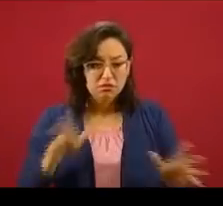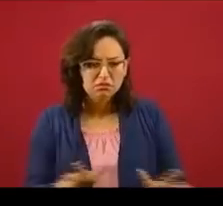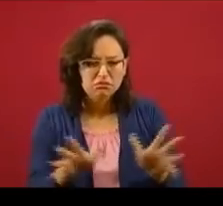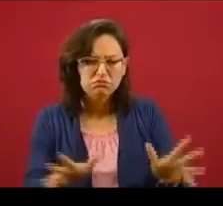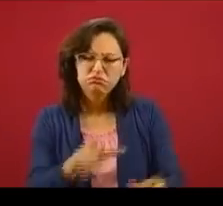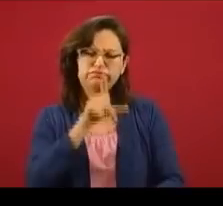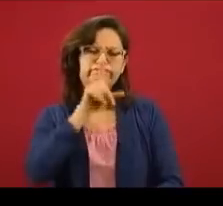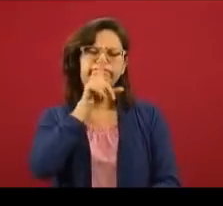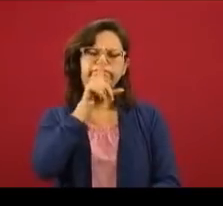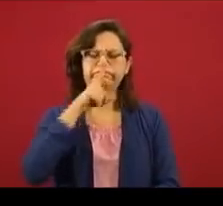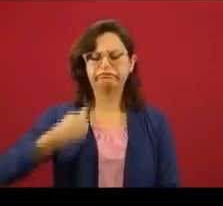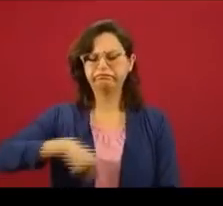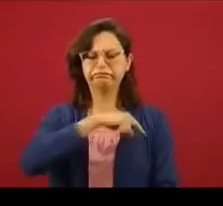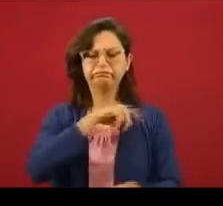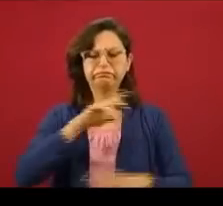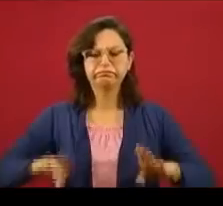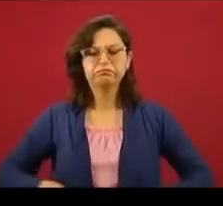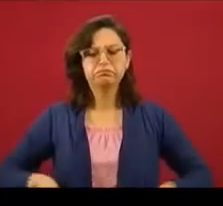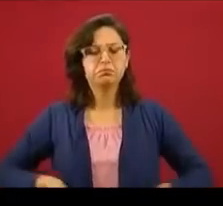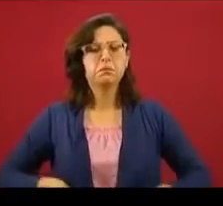Somos pacifistas.